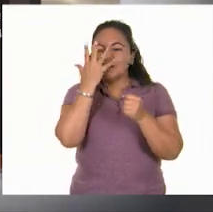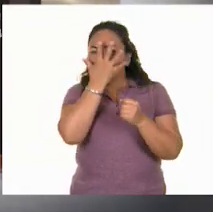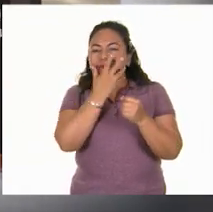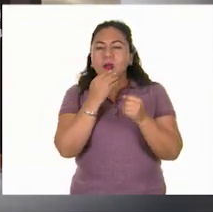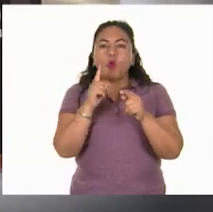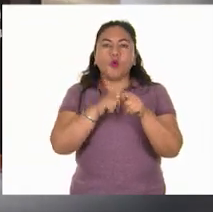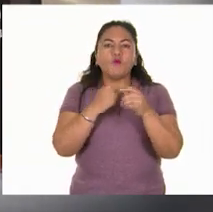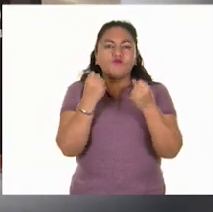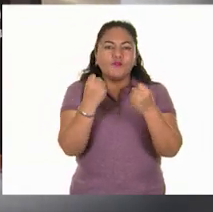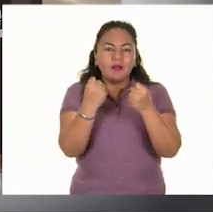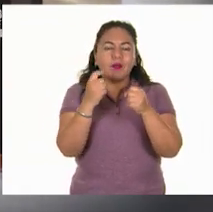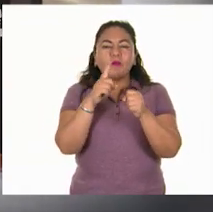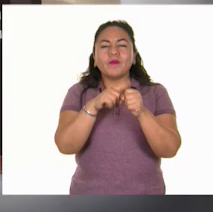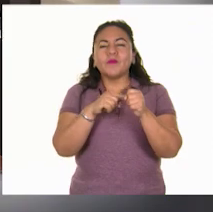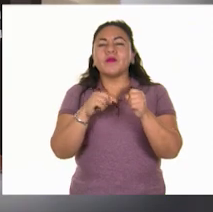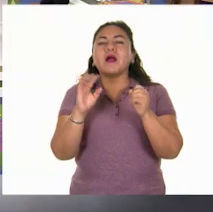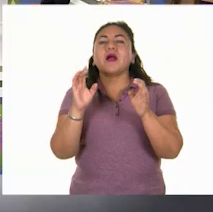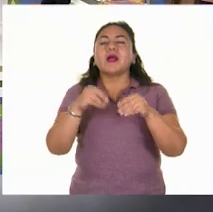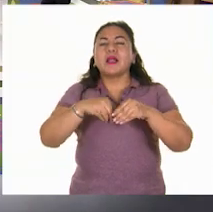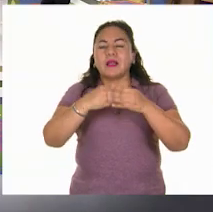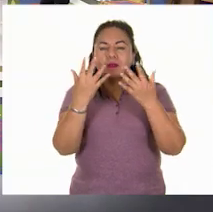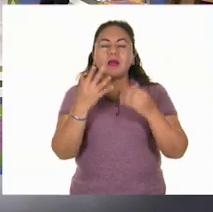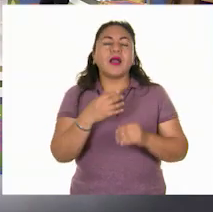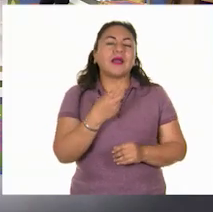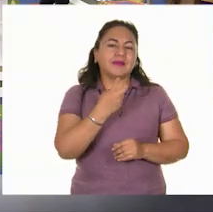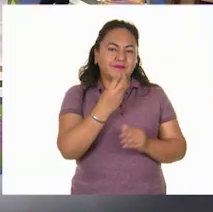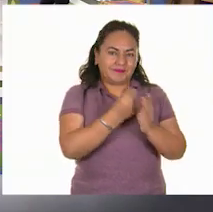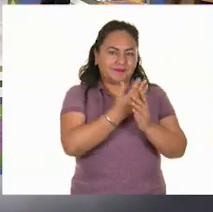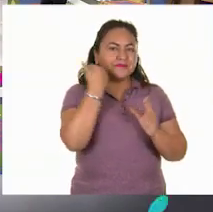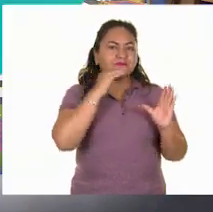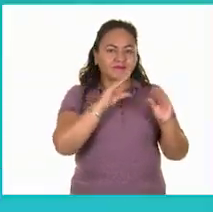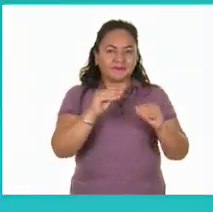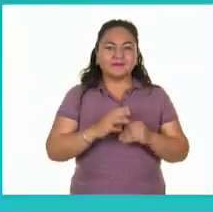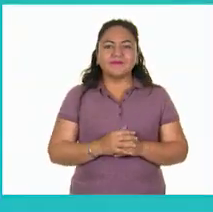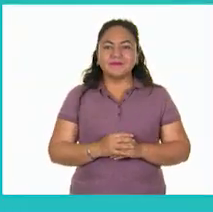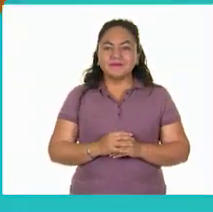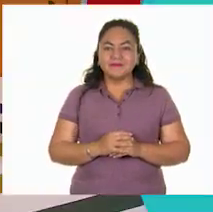colores fríos que ya hemos visto en clases anteriores. Muy bien. Un triángulo.